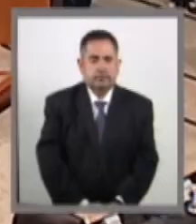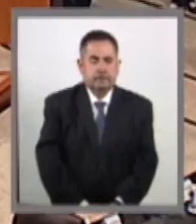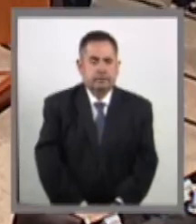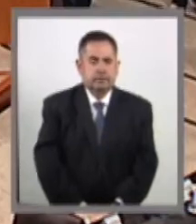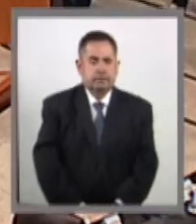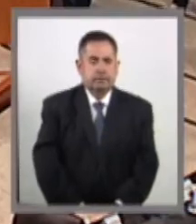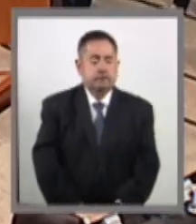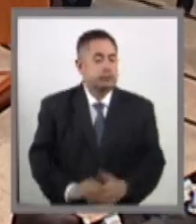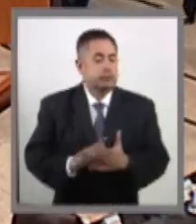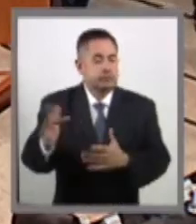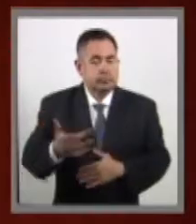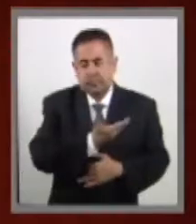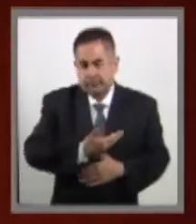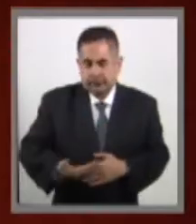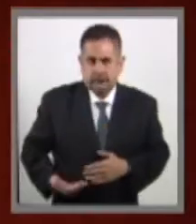Gracias, presidente.